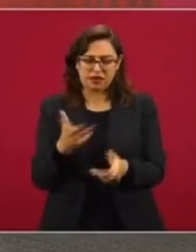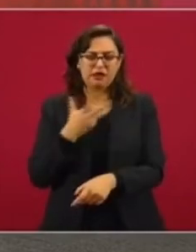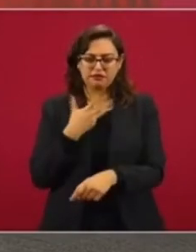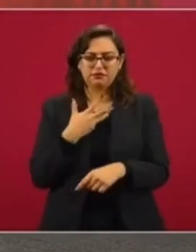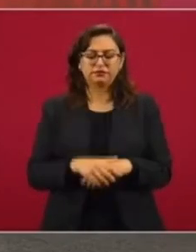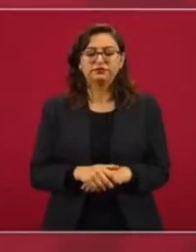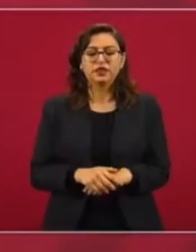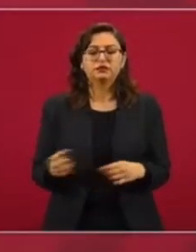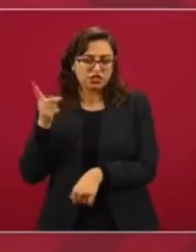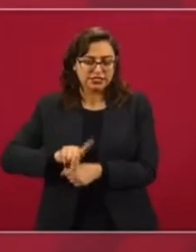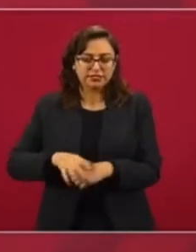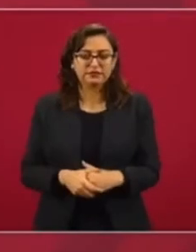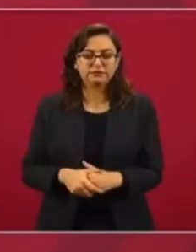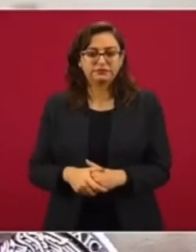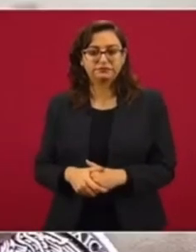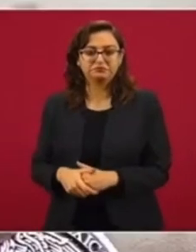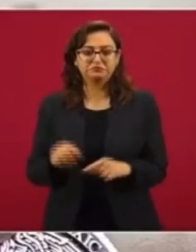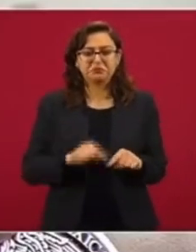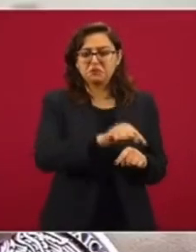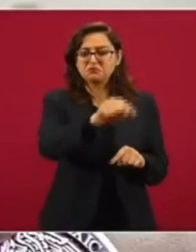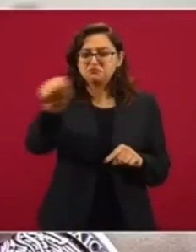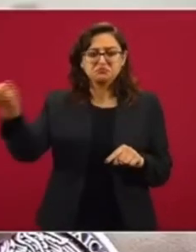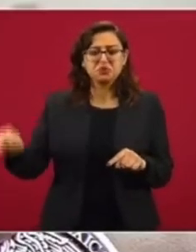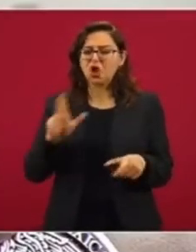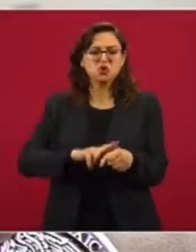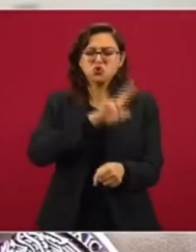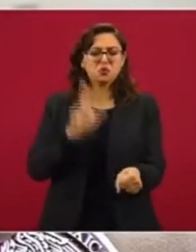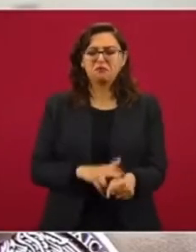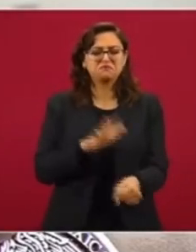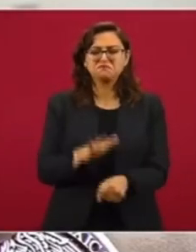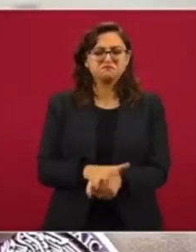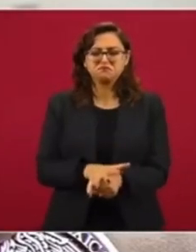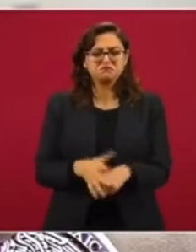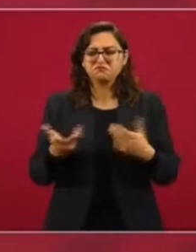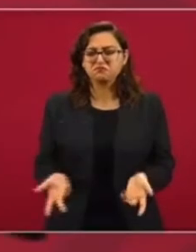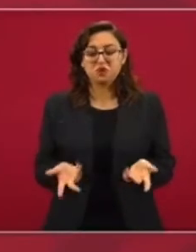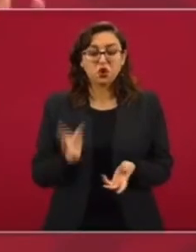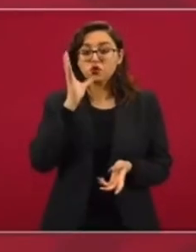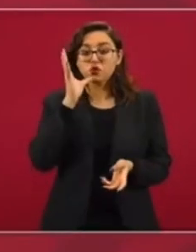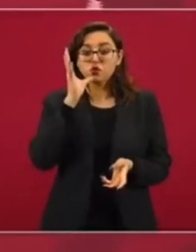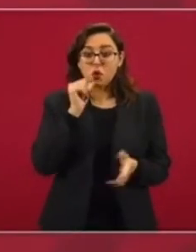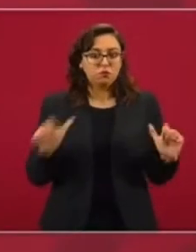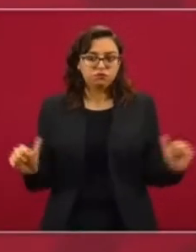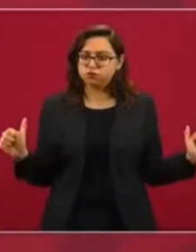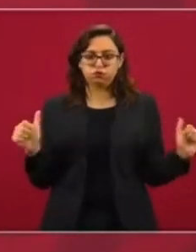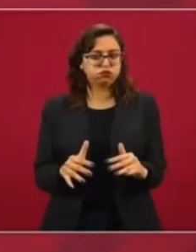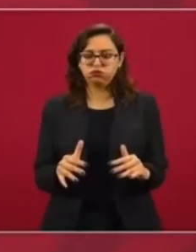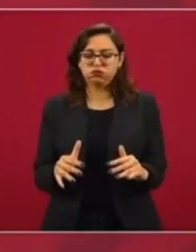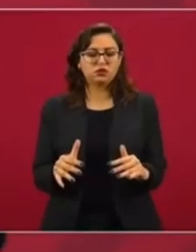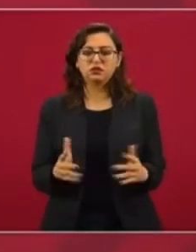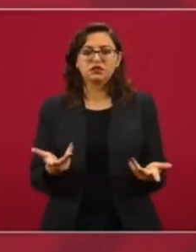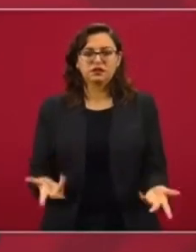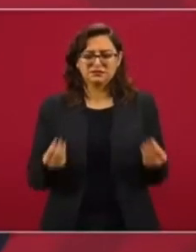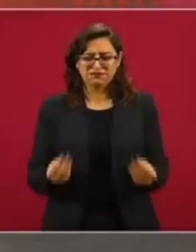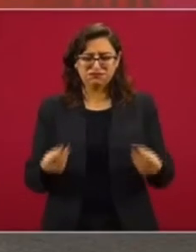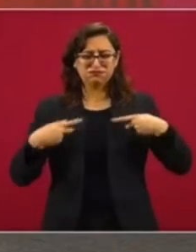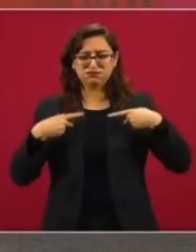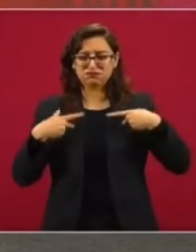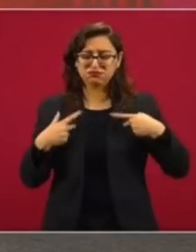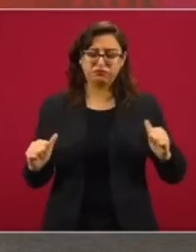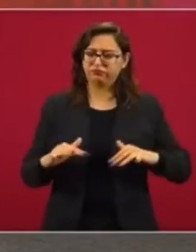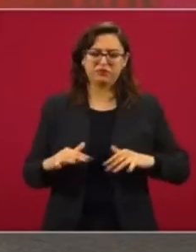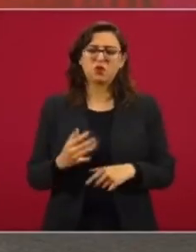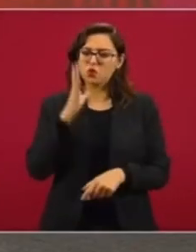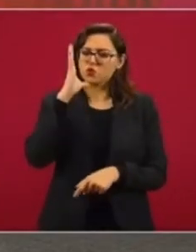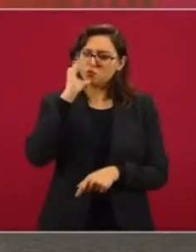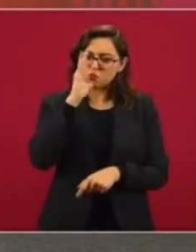Y mientras estuvimos en Coahuila 2 días, pues los actos normales, como no se pueden hacer mítines, no pueden haber